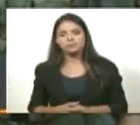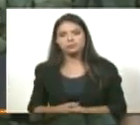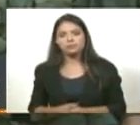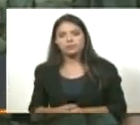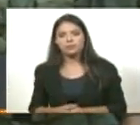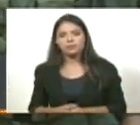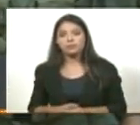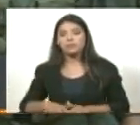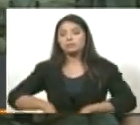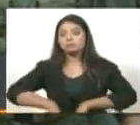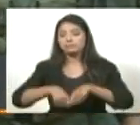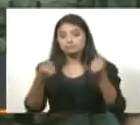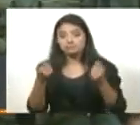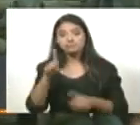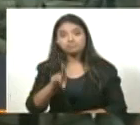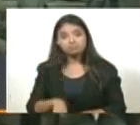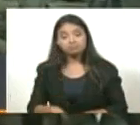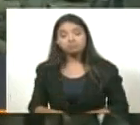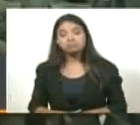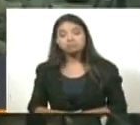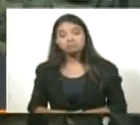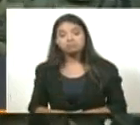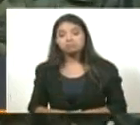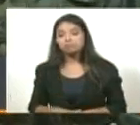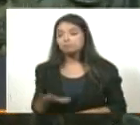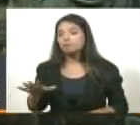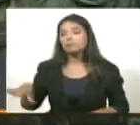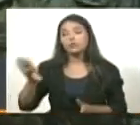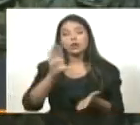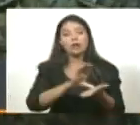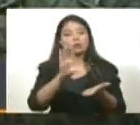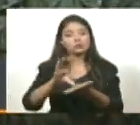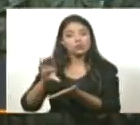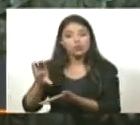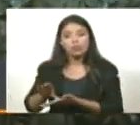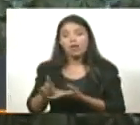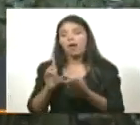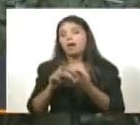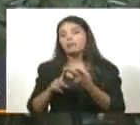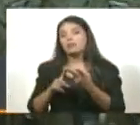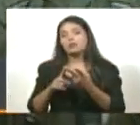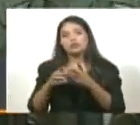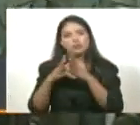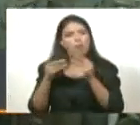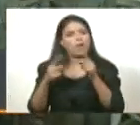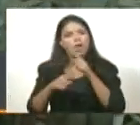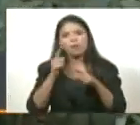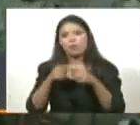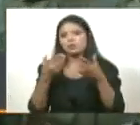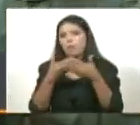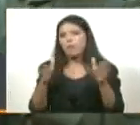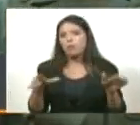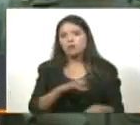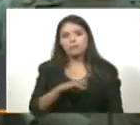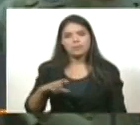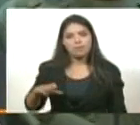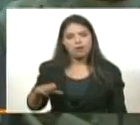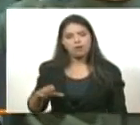a destruir las ciudades, los medios, los bienes públicos, privados.